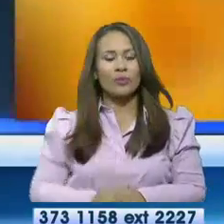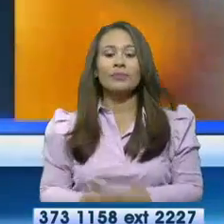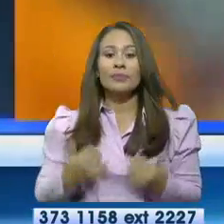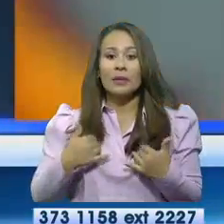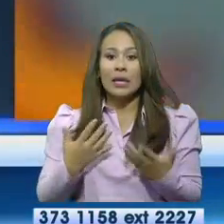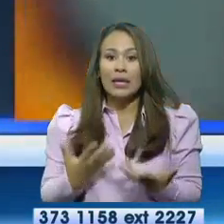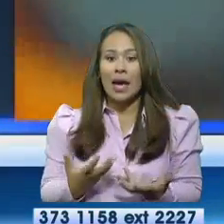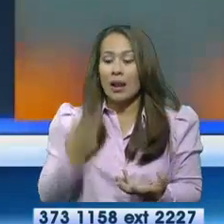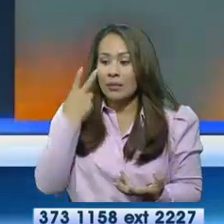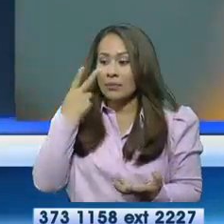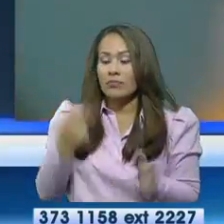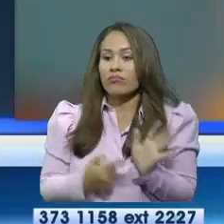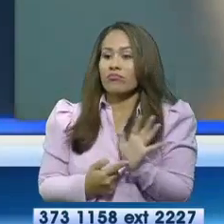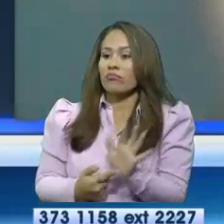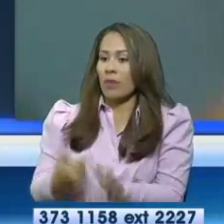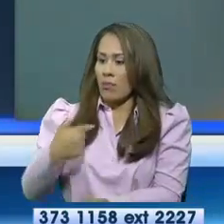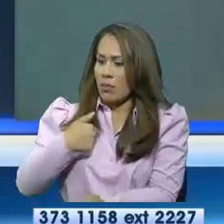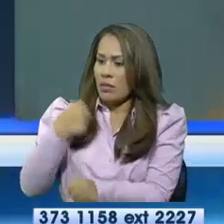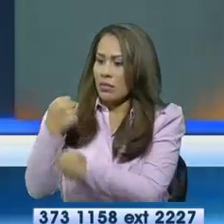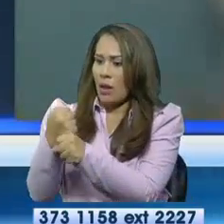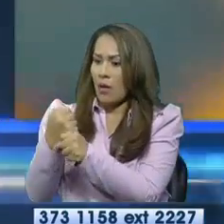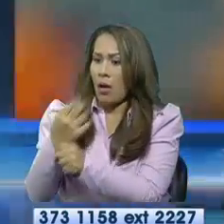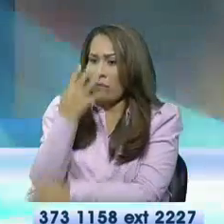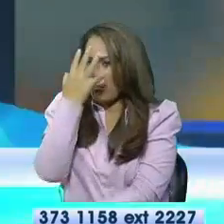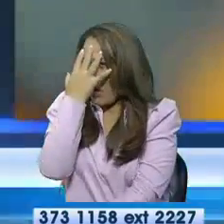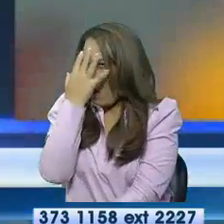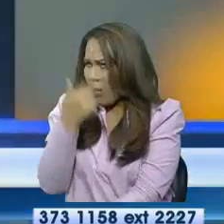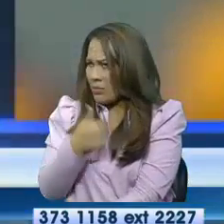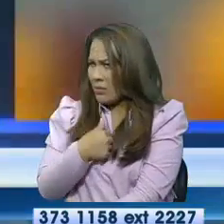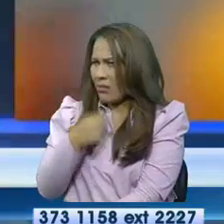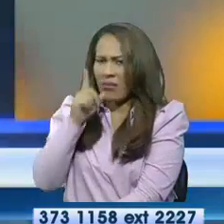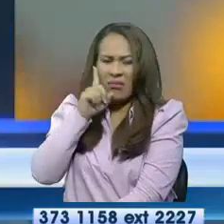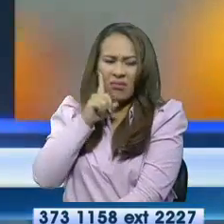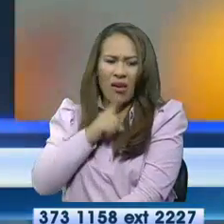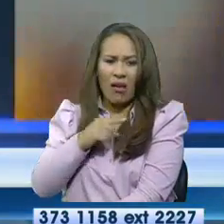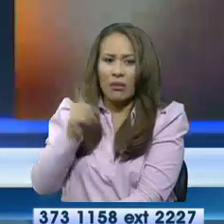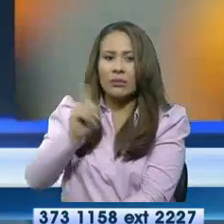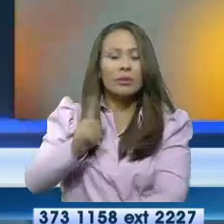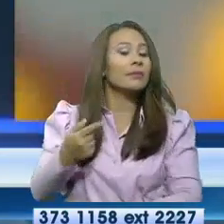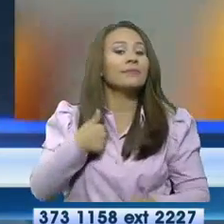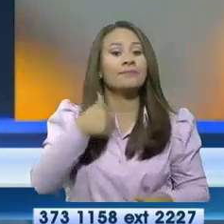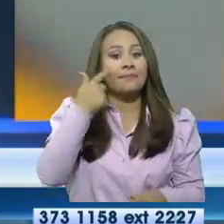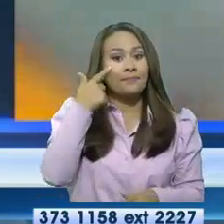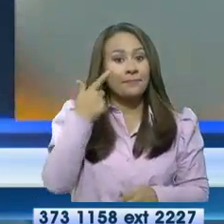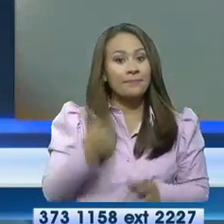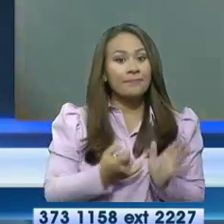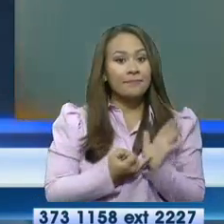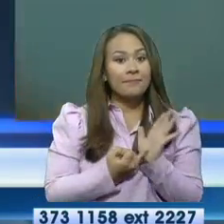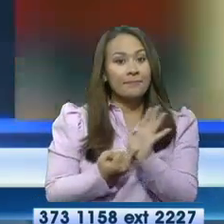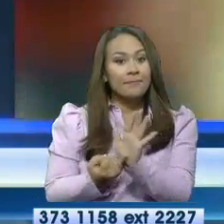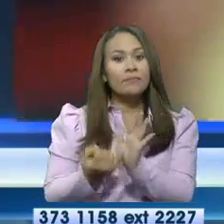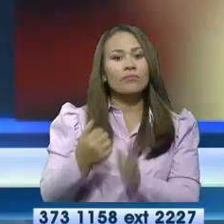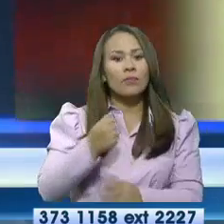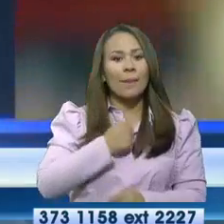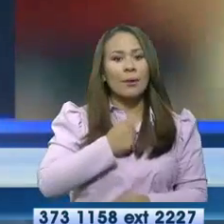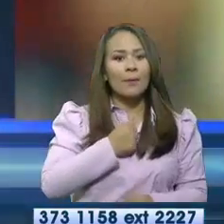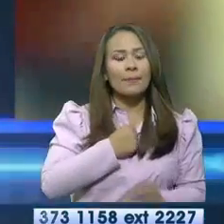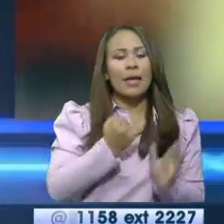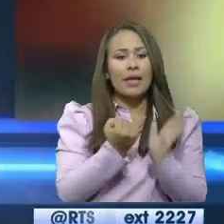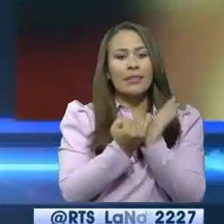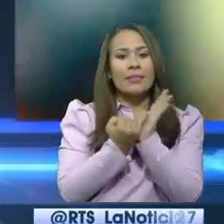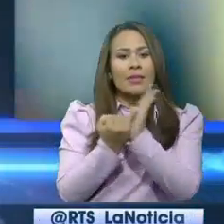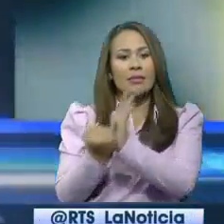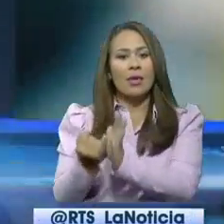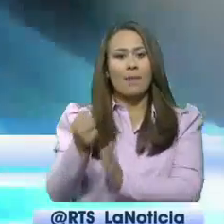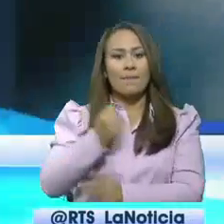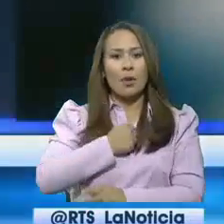y hacer prevalecer lo que uno es, no avergonzarse, al contrario, sacar a relucir, aportar con un granito de lo que uno tiene o